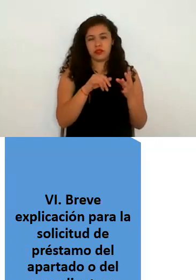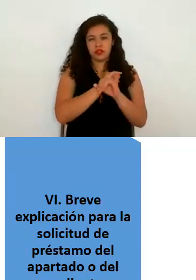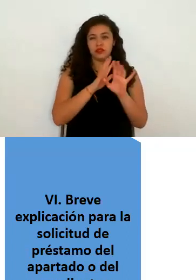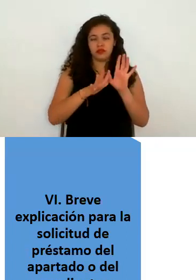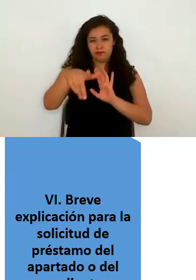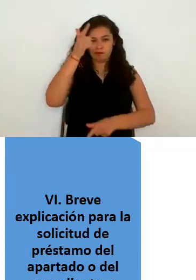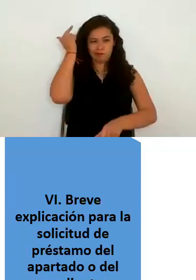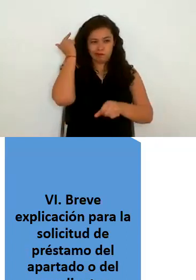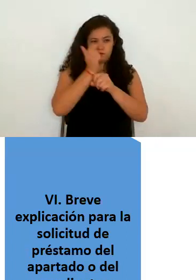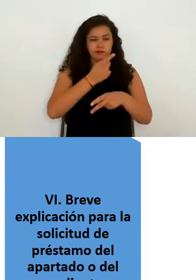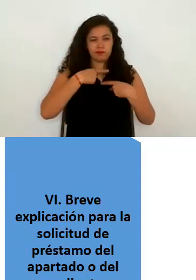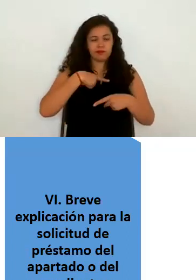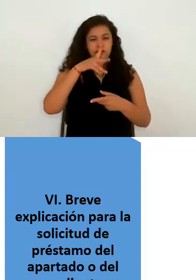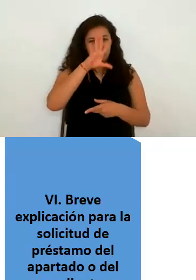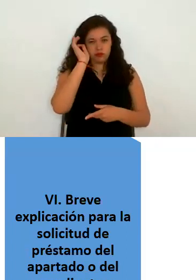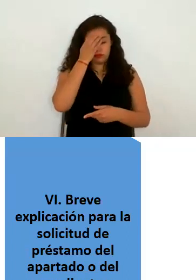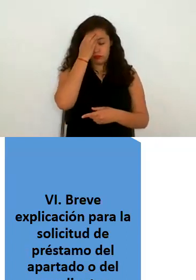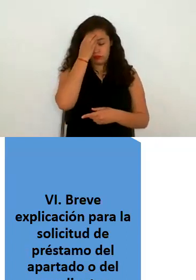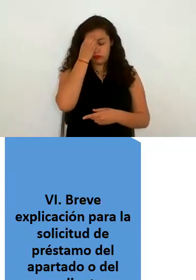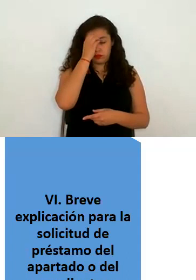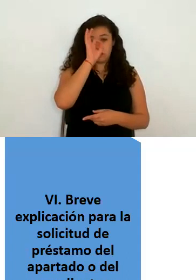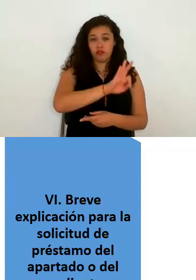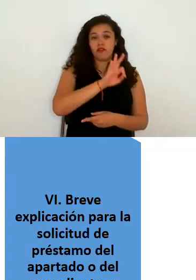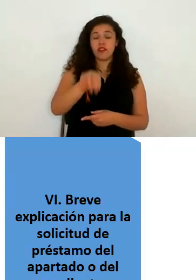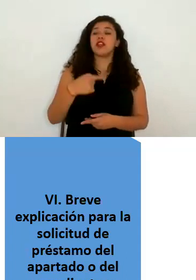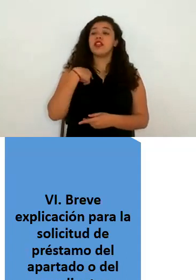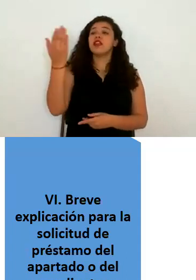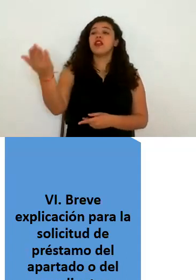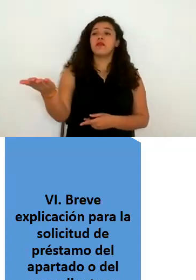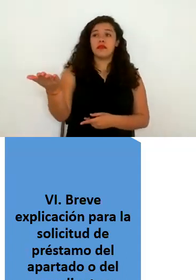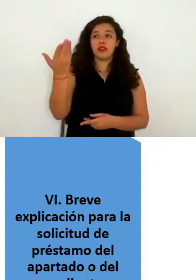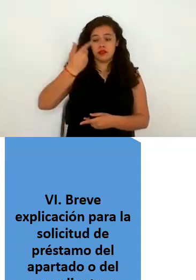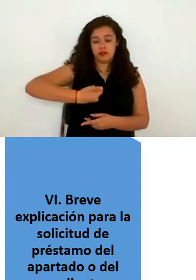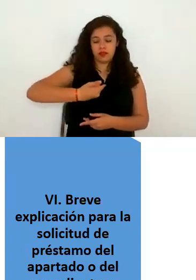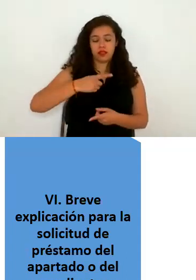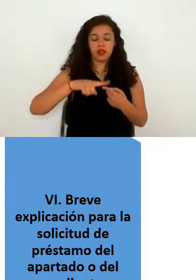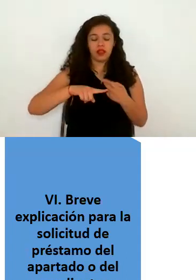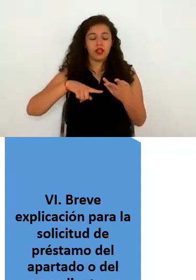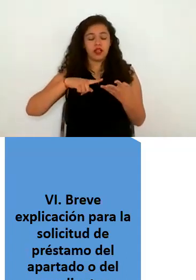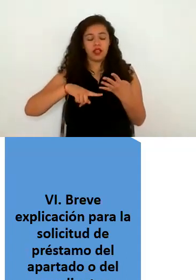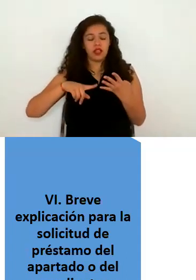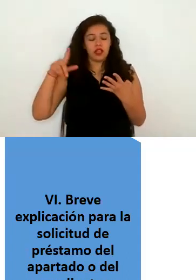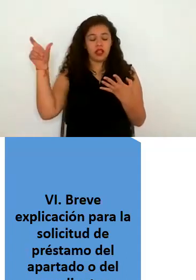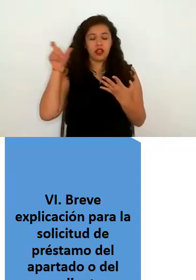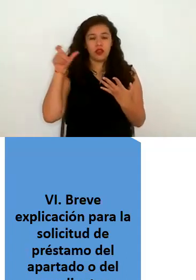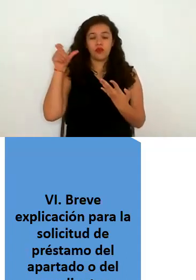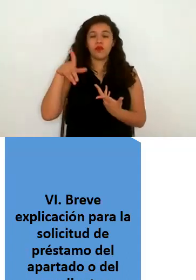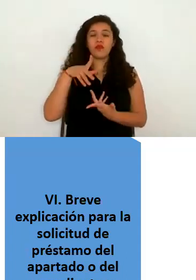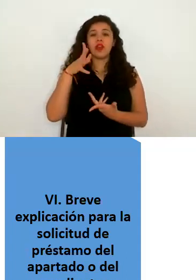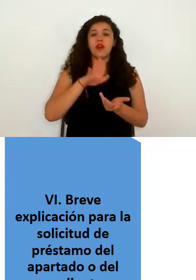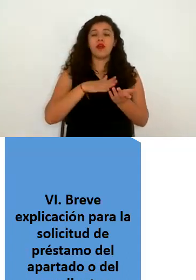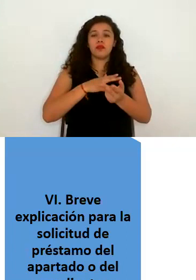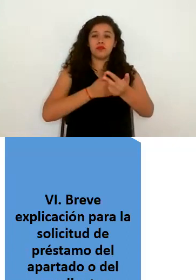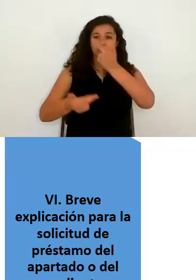del solicitante, la fecha en que se está haciendo el préstamo y cuándo tiene que regresar ese